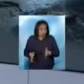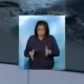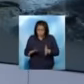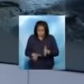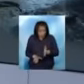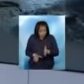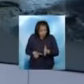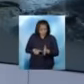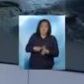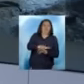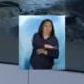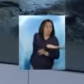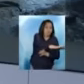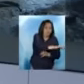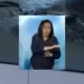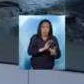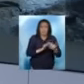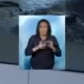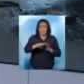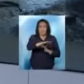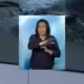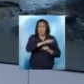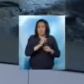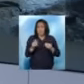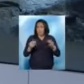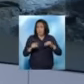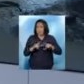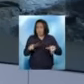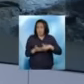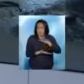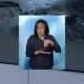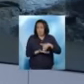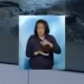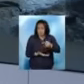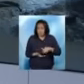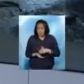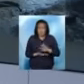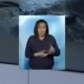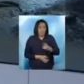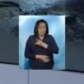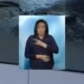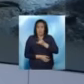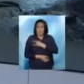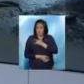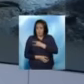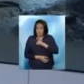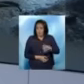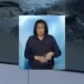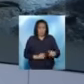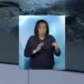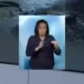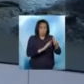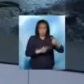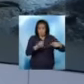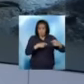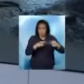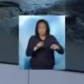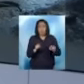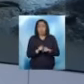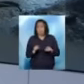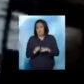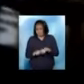inundó cientos de casas de varias urbanizaciones y del centro de la ciudad. Incluso la Universidad Nacional y un centro comercial también